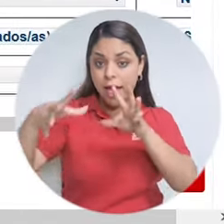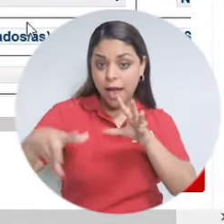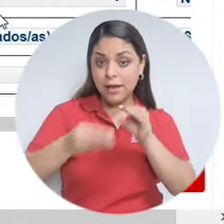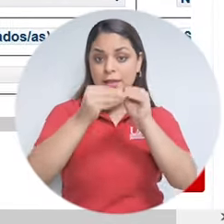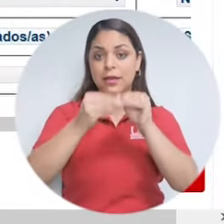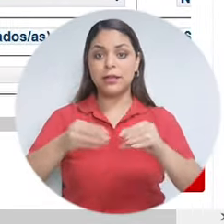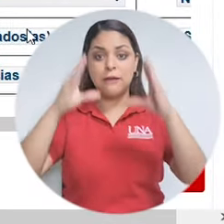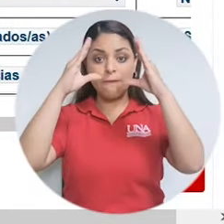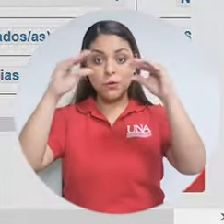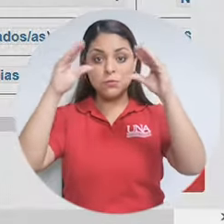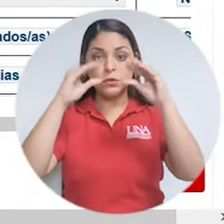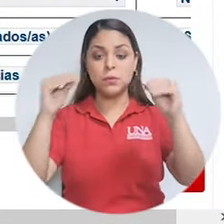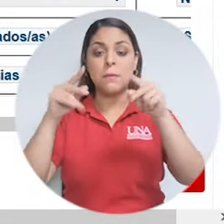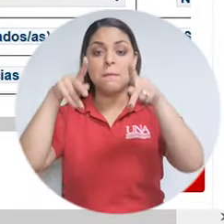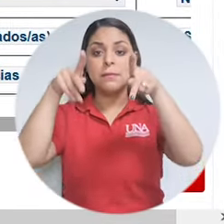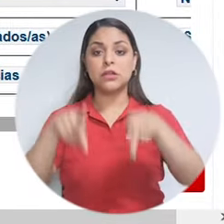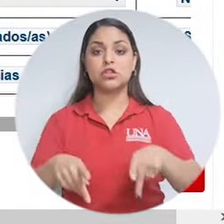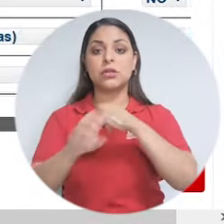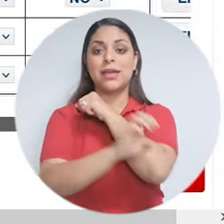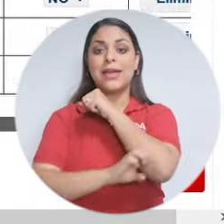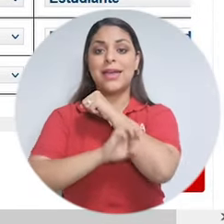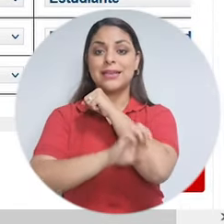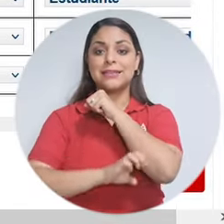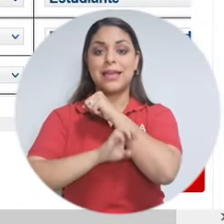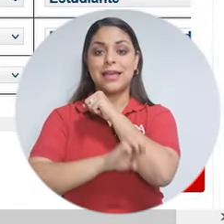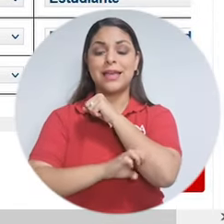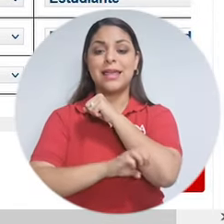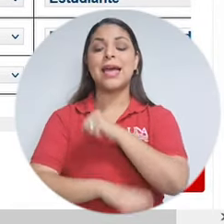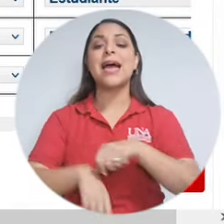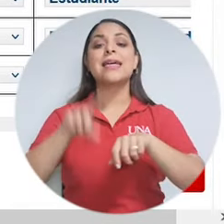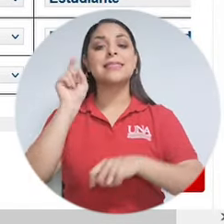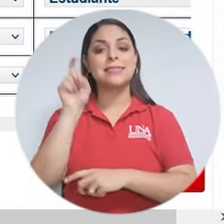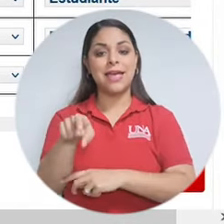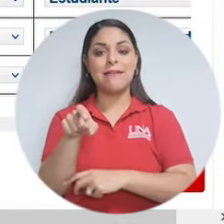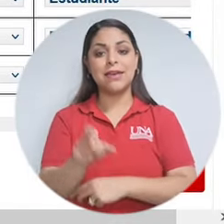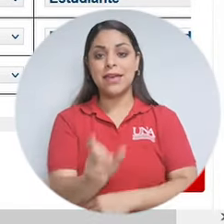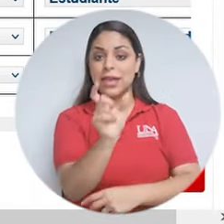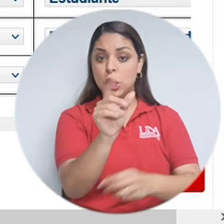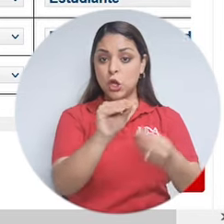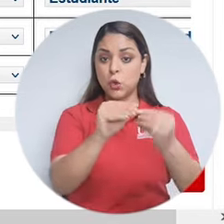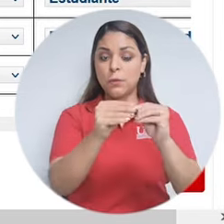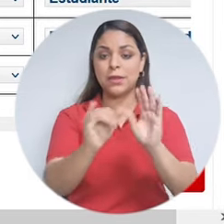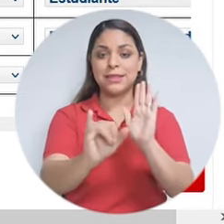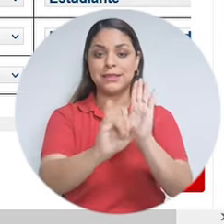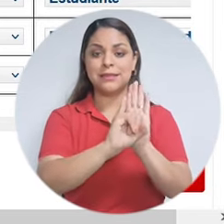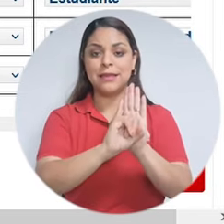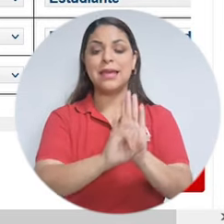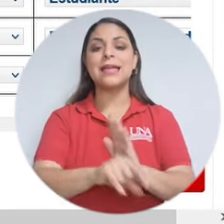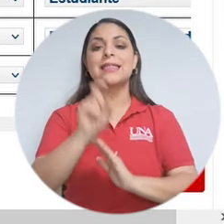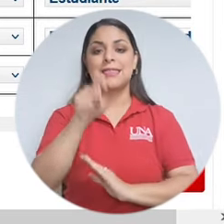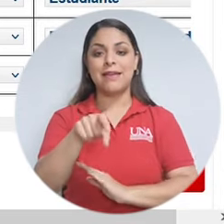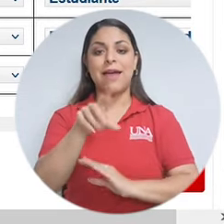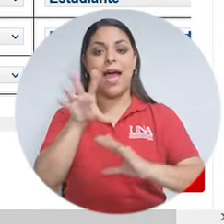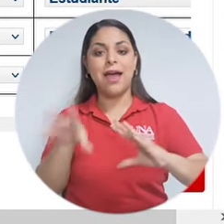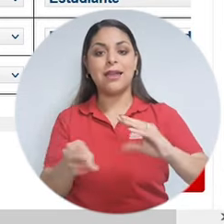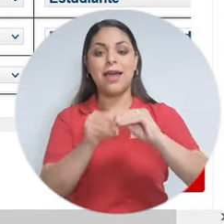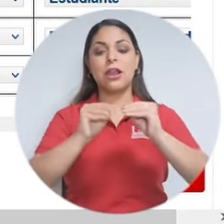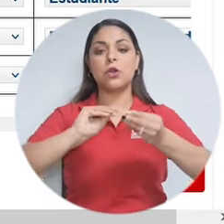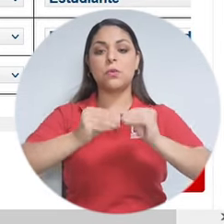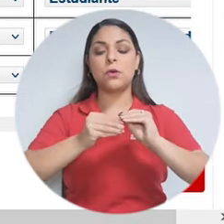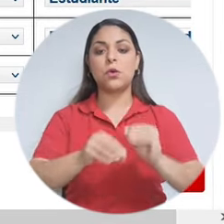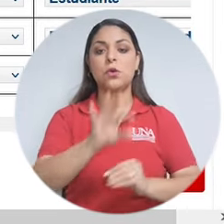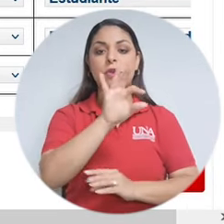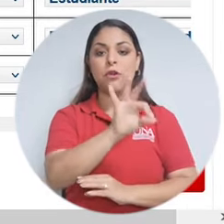los datos de una persona extranjera, digite en el espacio de número de identificación el número